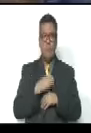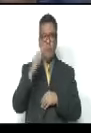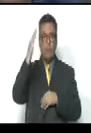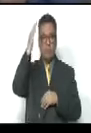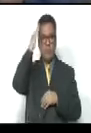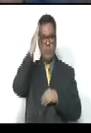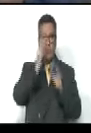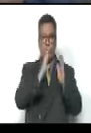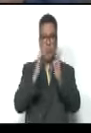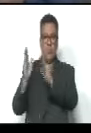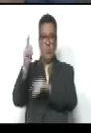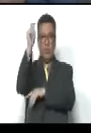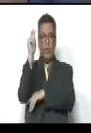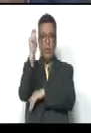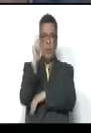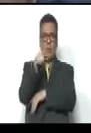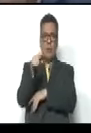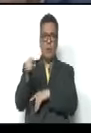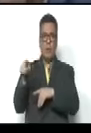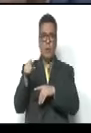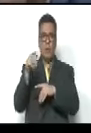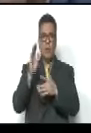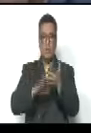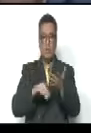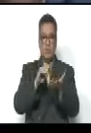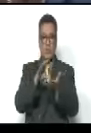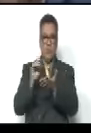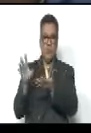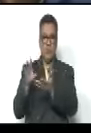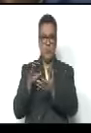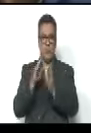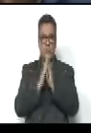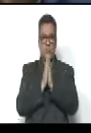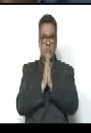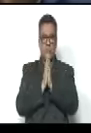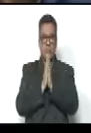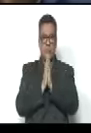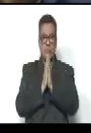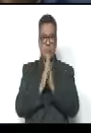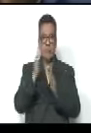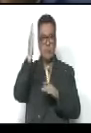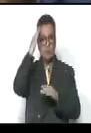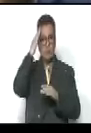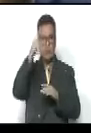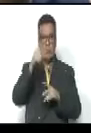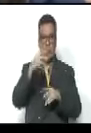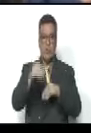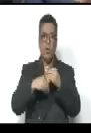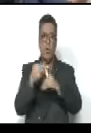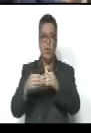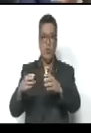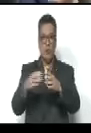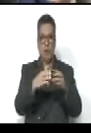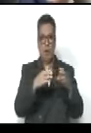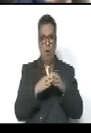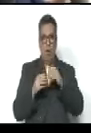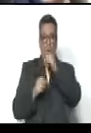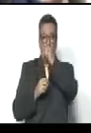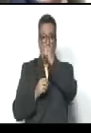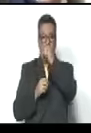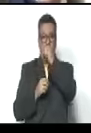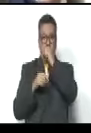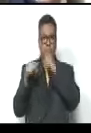A sabiendas... Orden, diputado, o lo desalojo de la sala. A sabiendas de que hay un sector